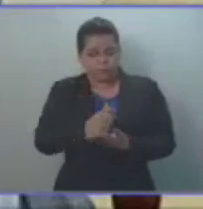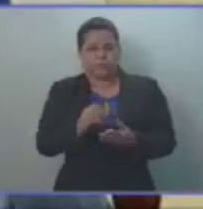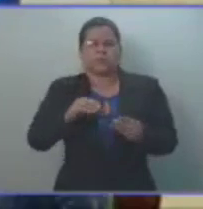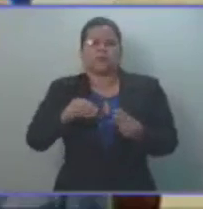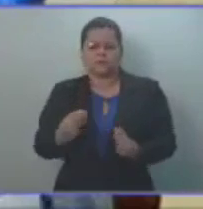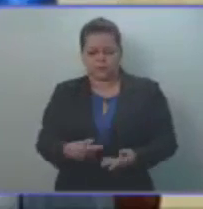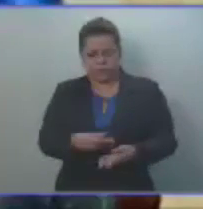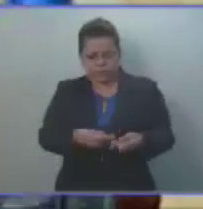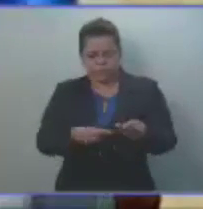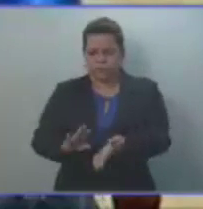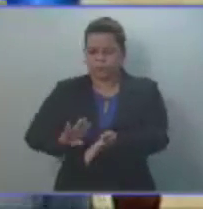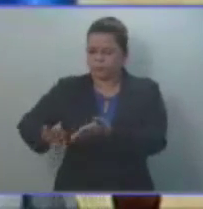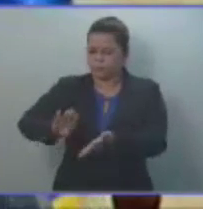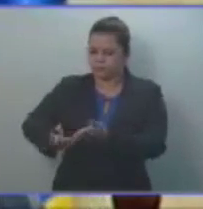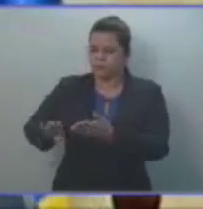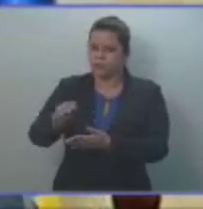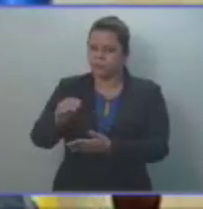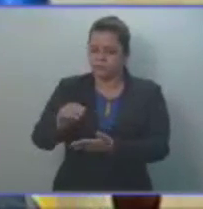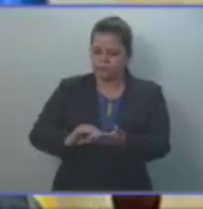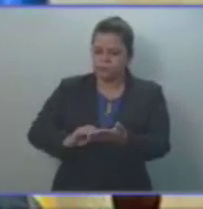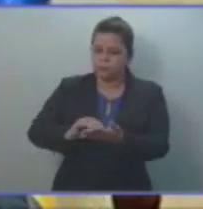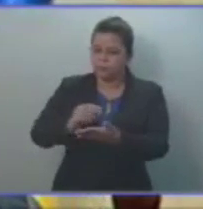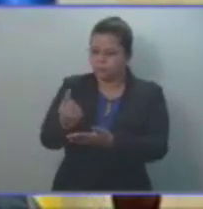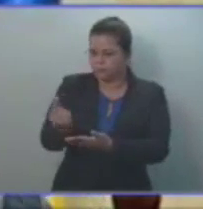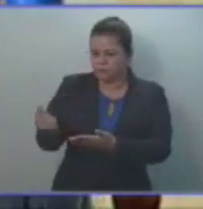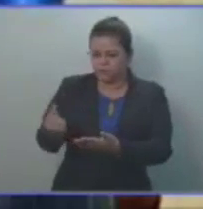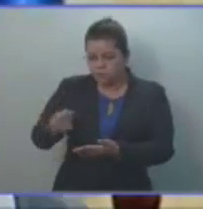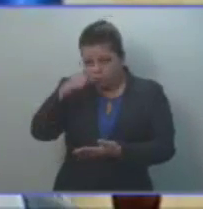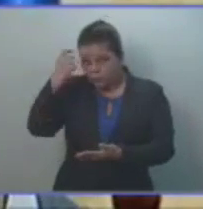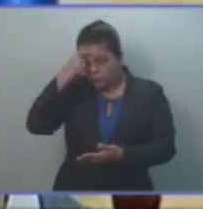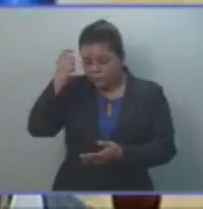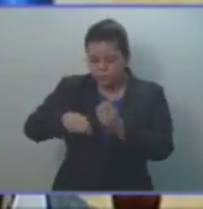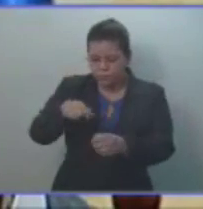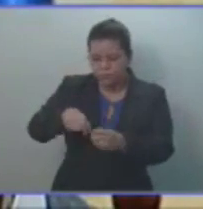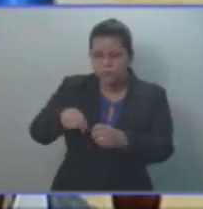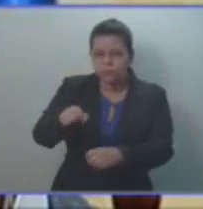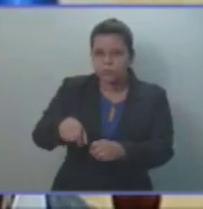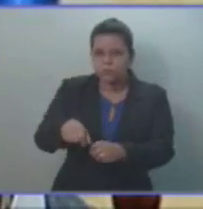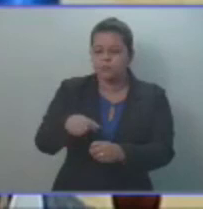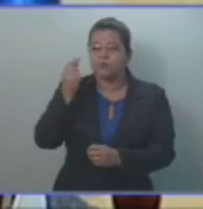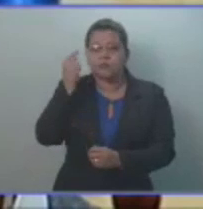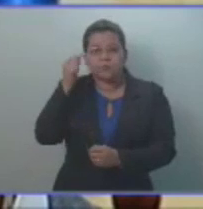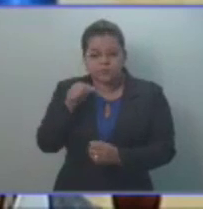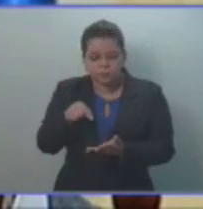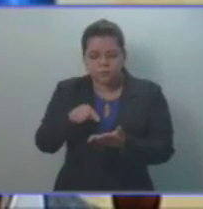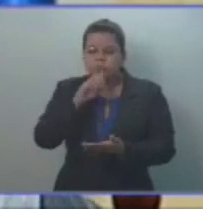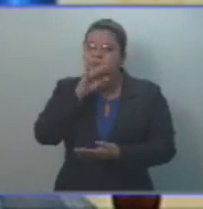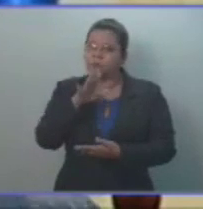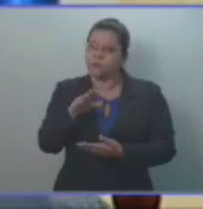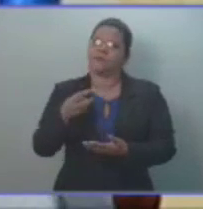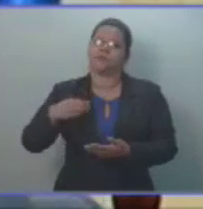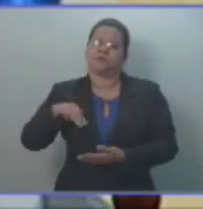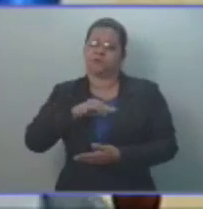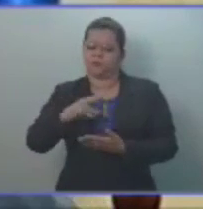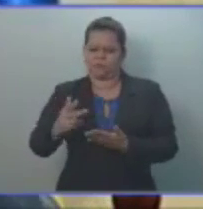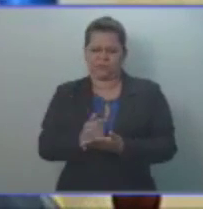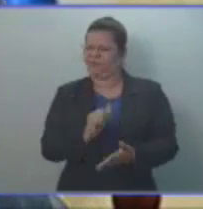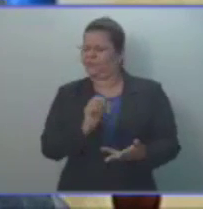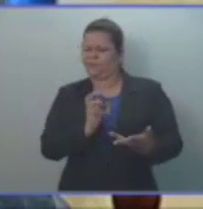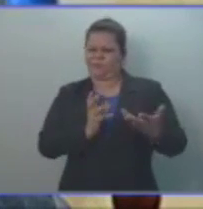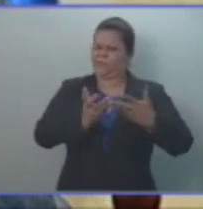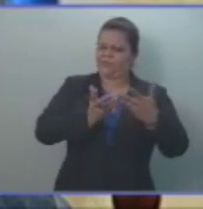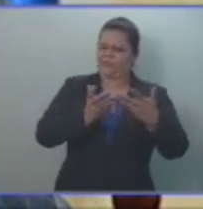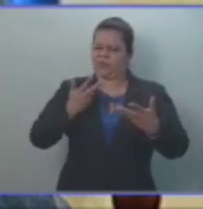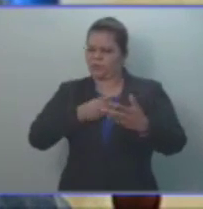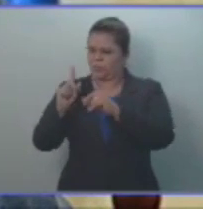pagos que se hacen en los jornales y en planillas. Porque a eso se refiere la opinión del Ministerio de Hacienda. Nada que ver con la consulta